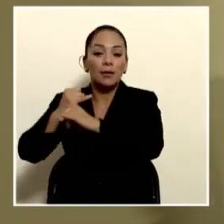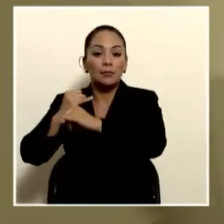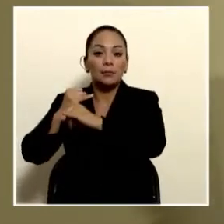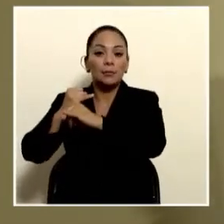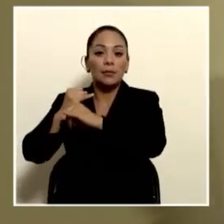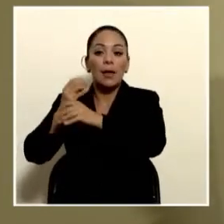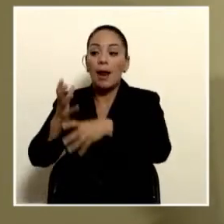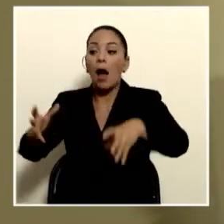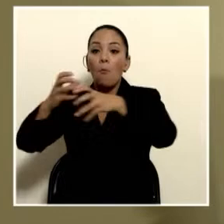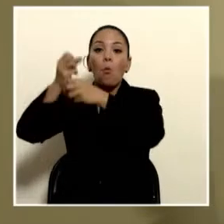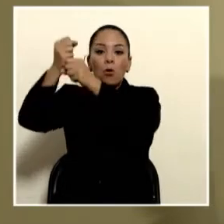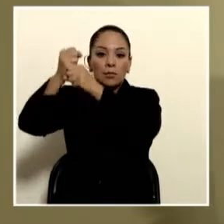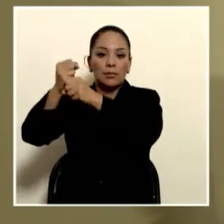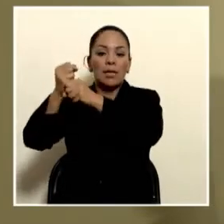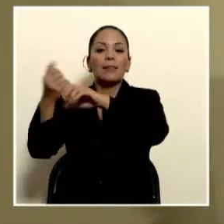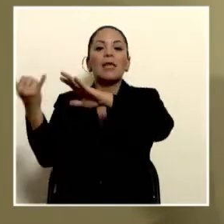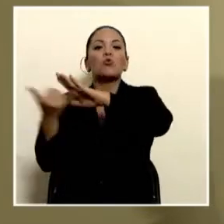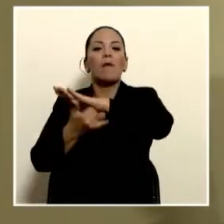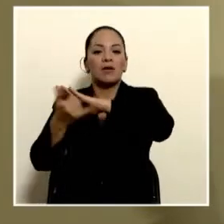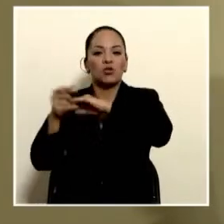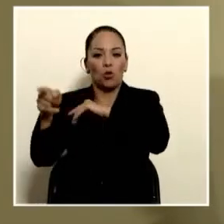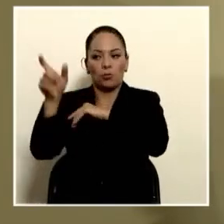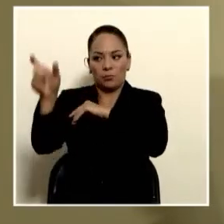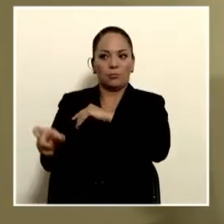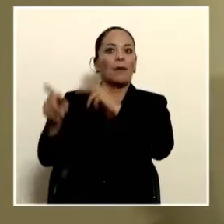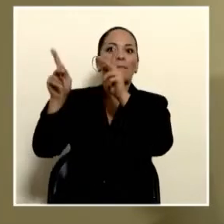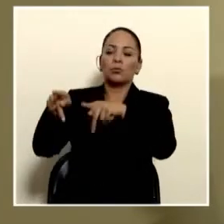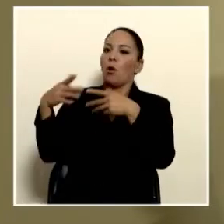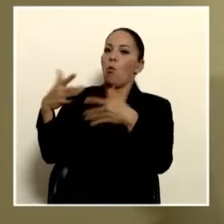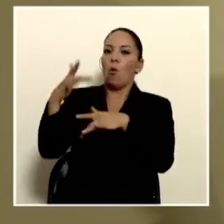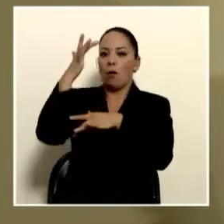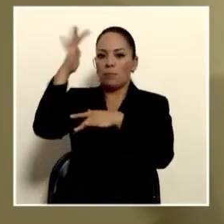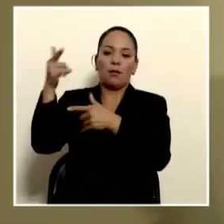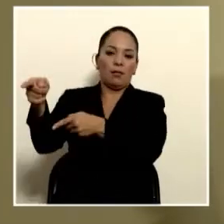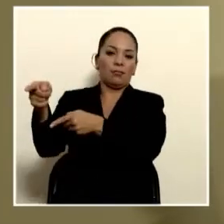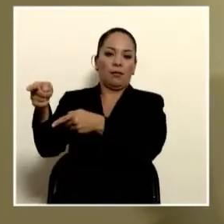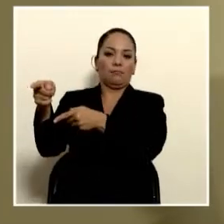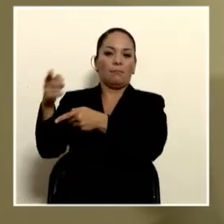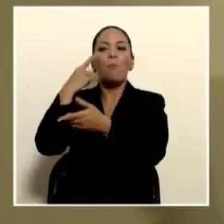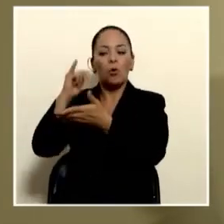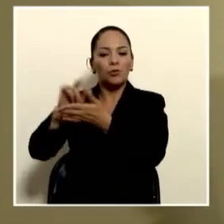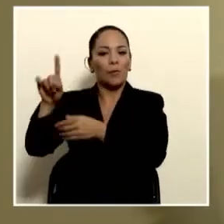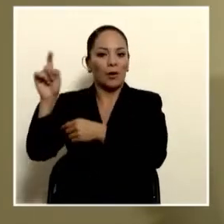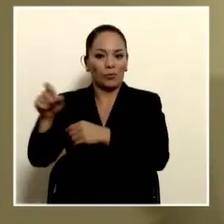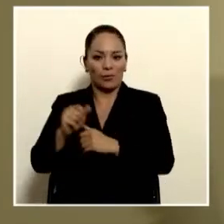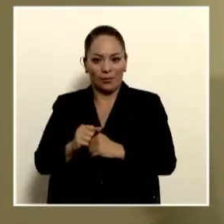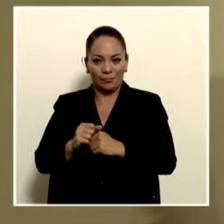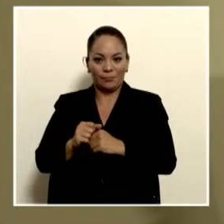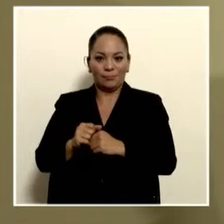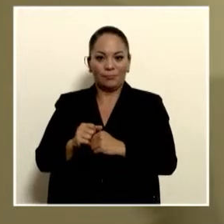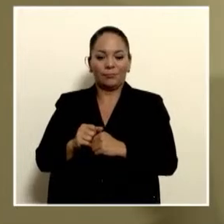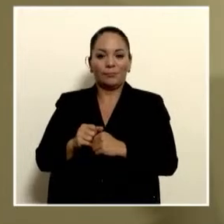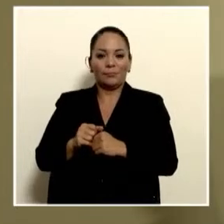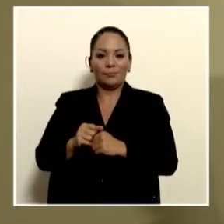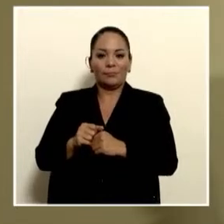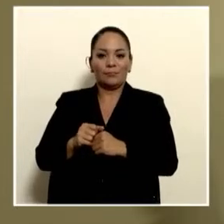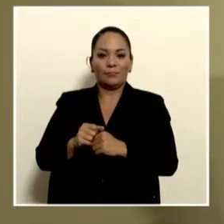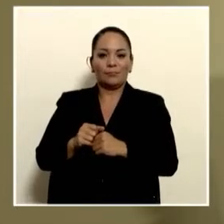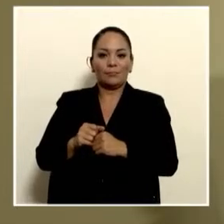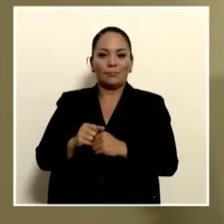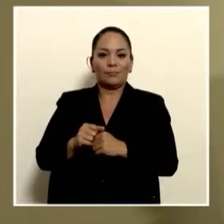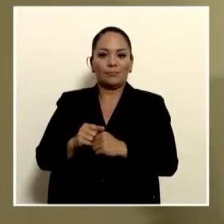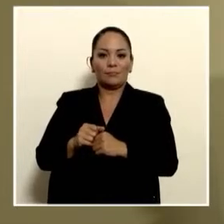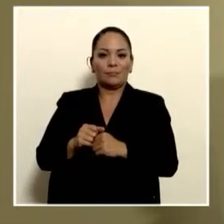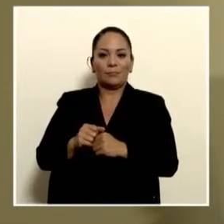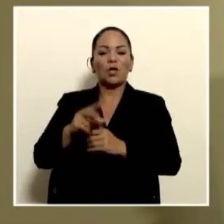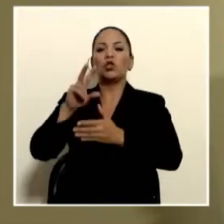Nueva York. Esa es la clase de persona que es. ¿Ok? Eso no se lo brinca un banquerillo local